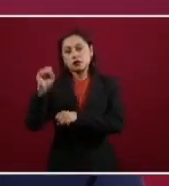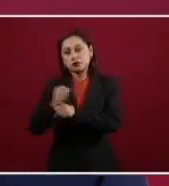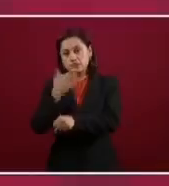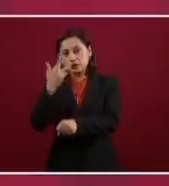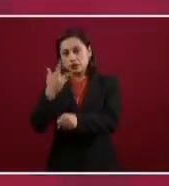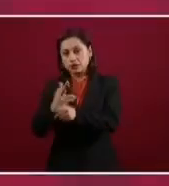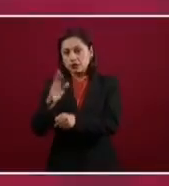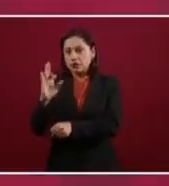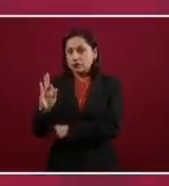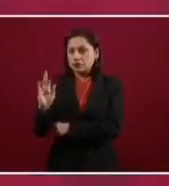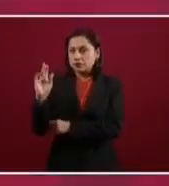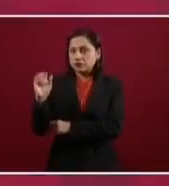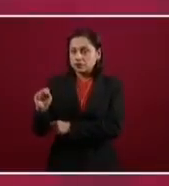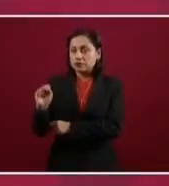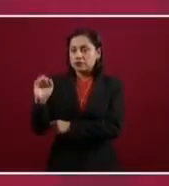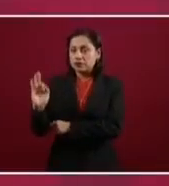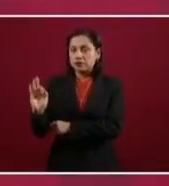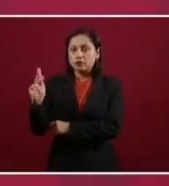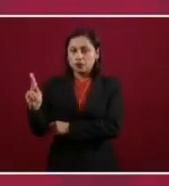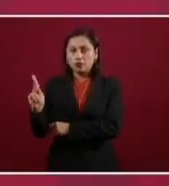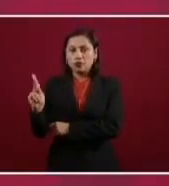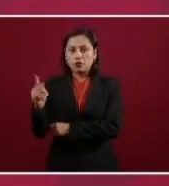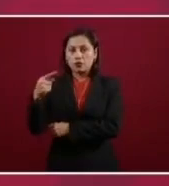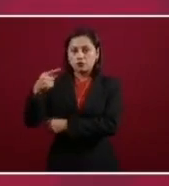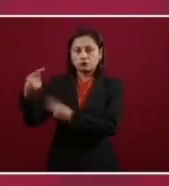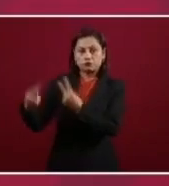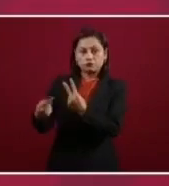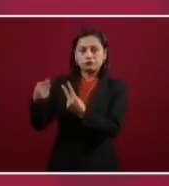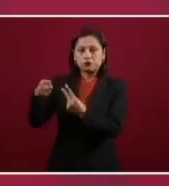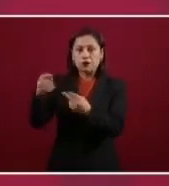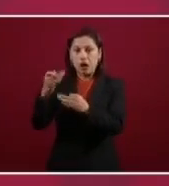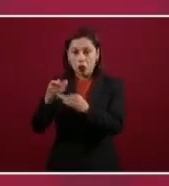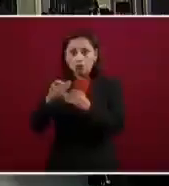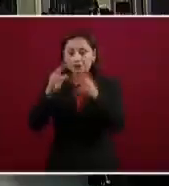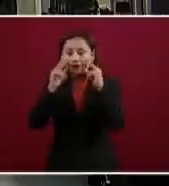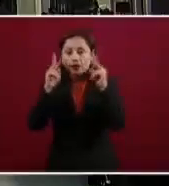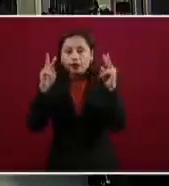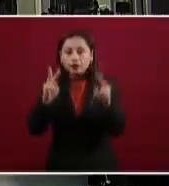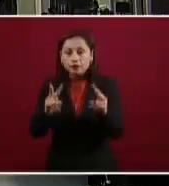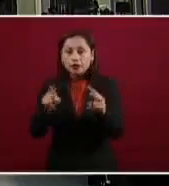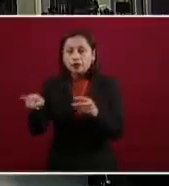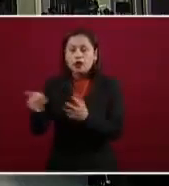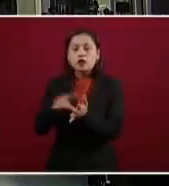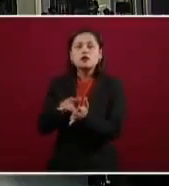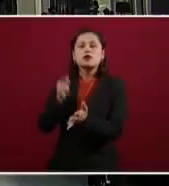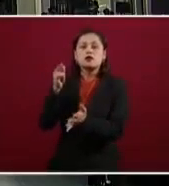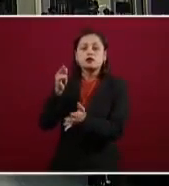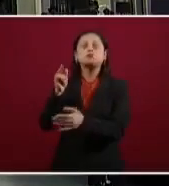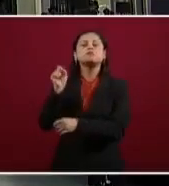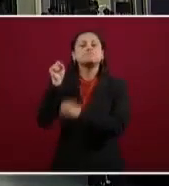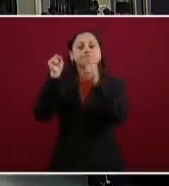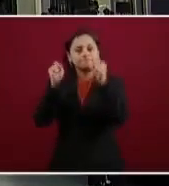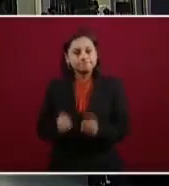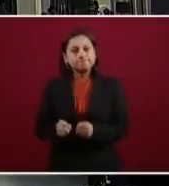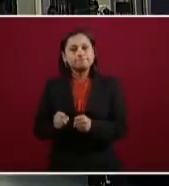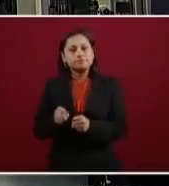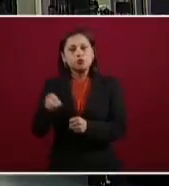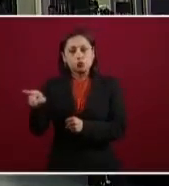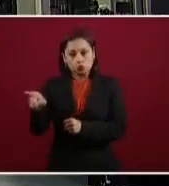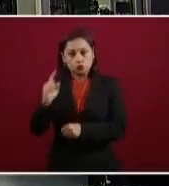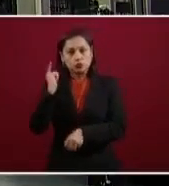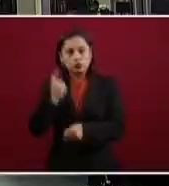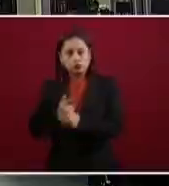a realizar a tomar en cuenta lo que ustedes éste encontraron